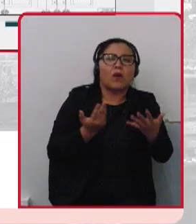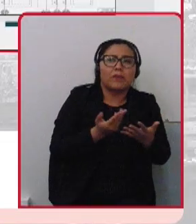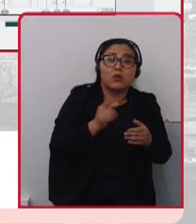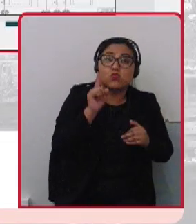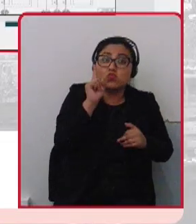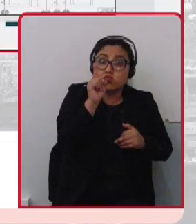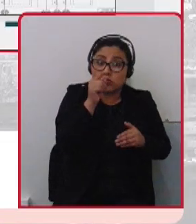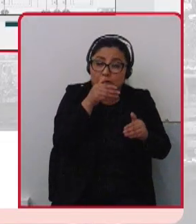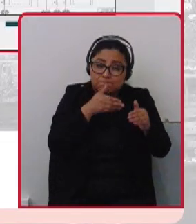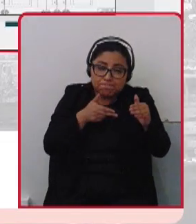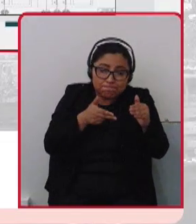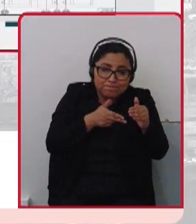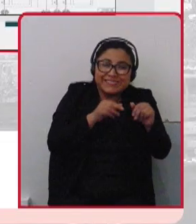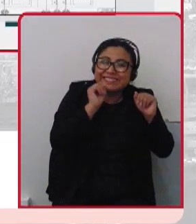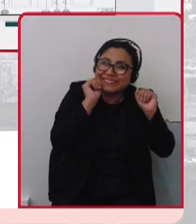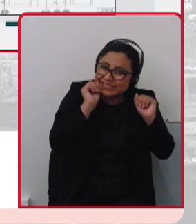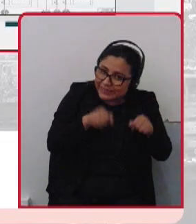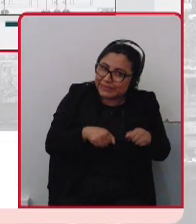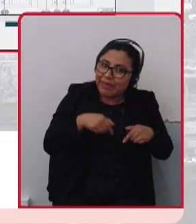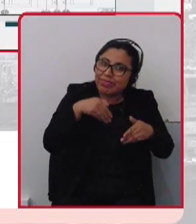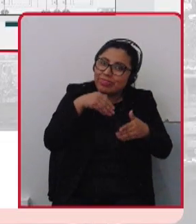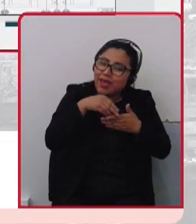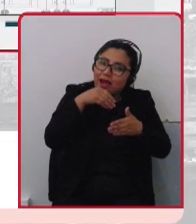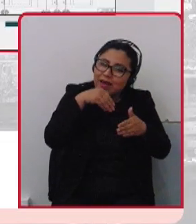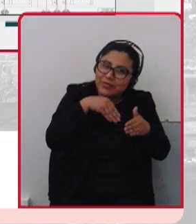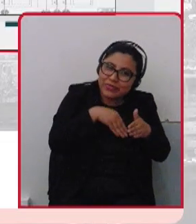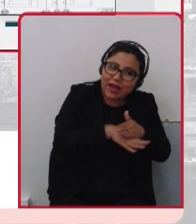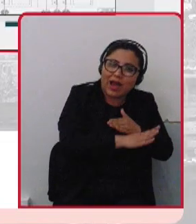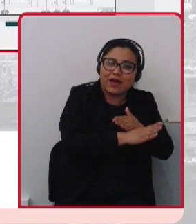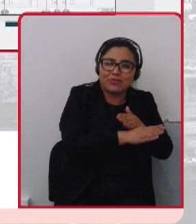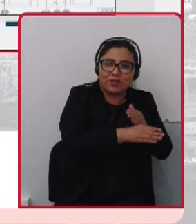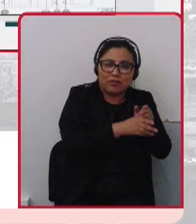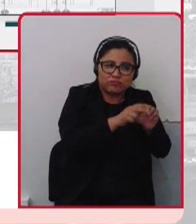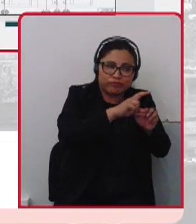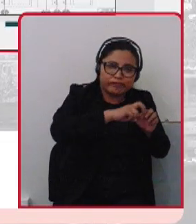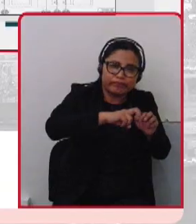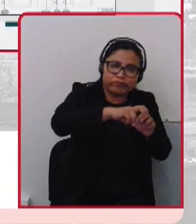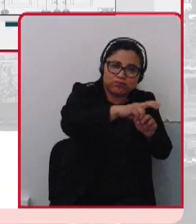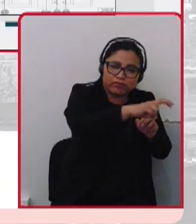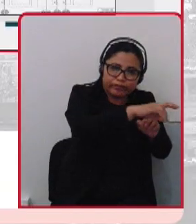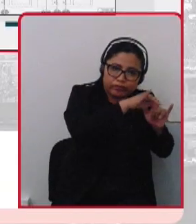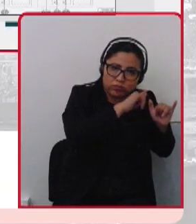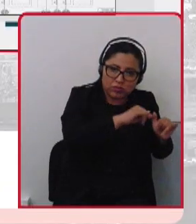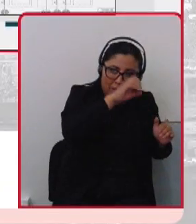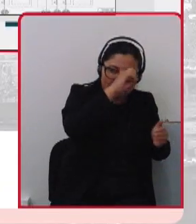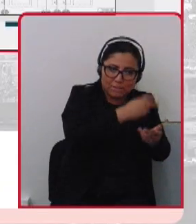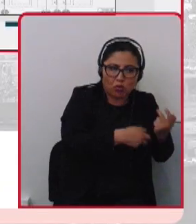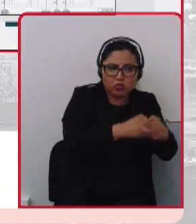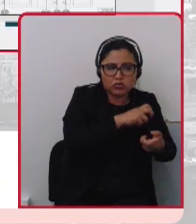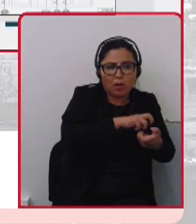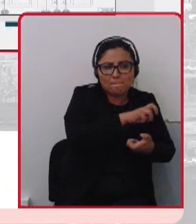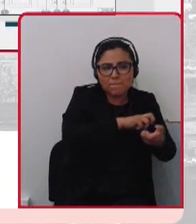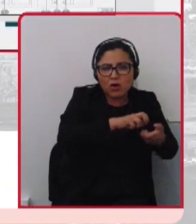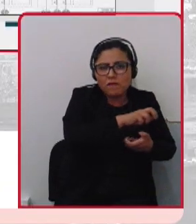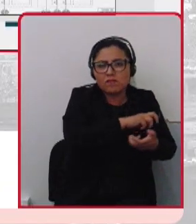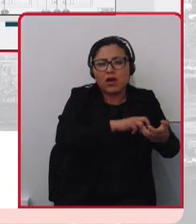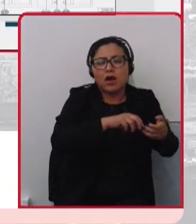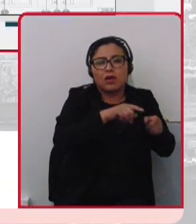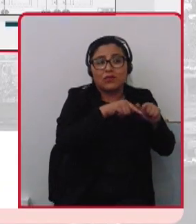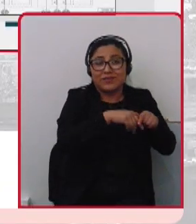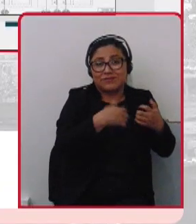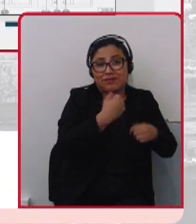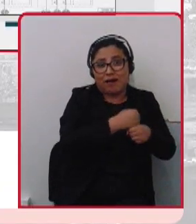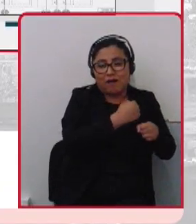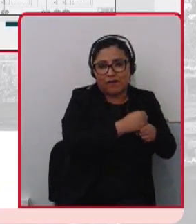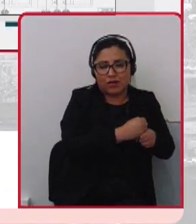uno de los portales sí o sí tiene que estar dentro de la topografía de producción o de movimiento de la